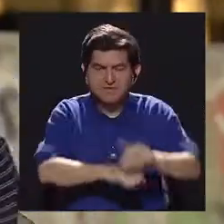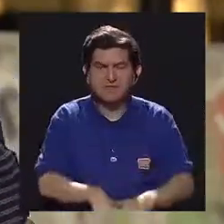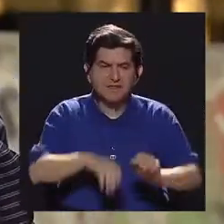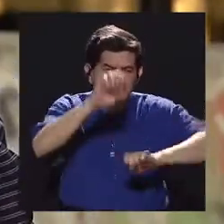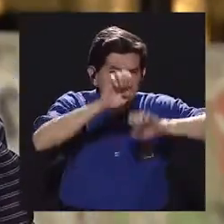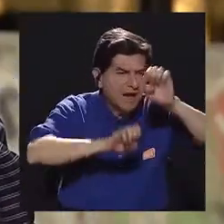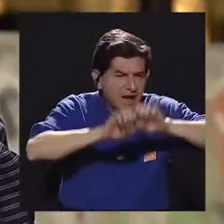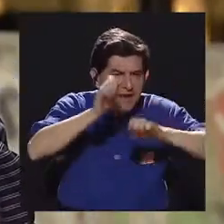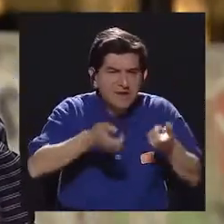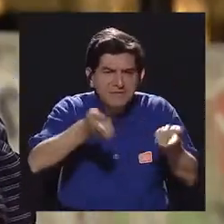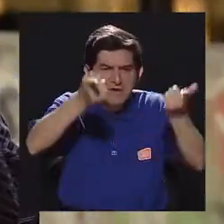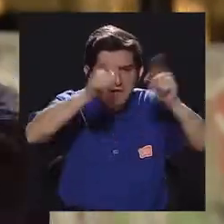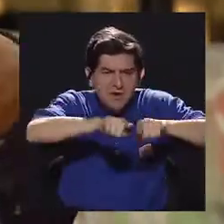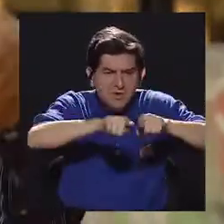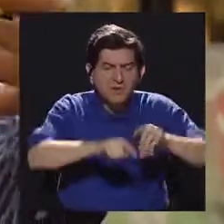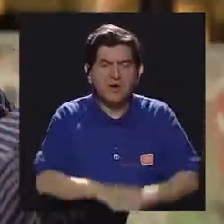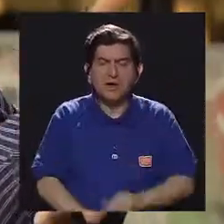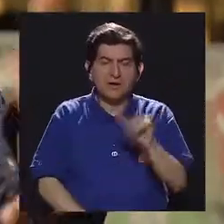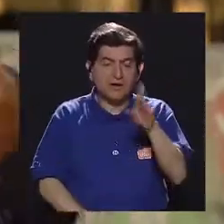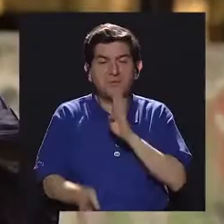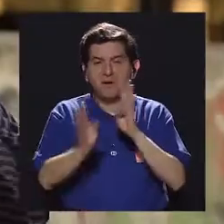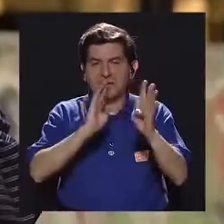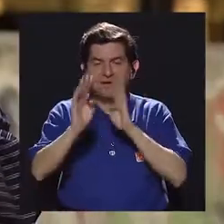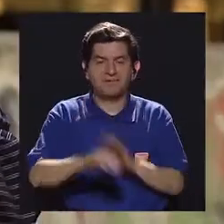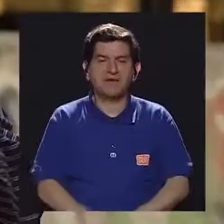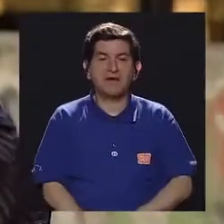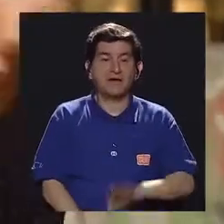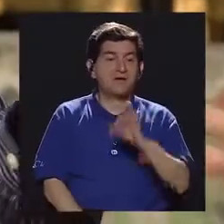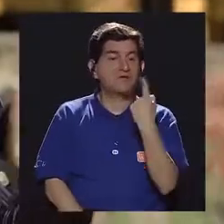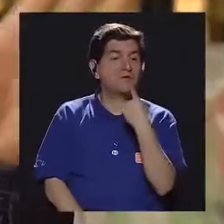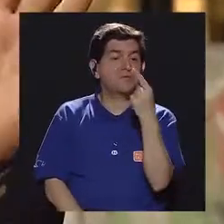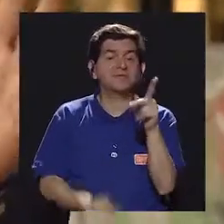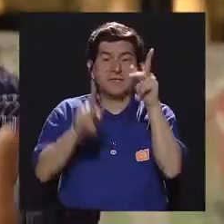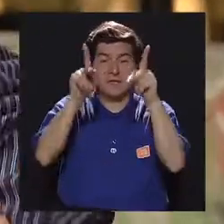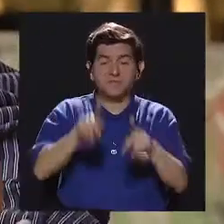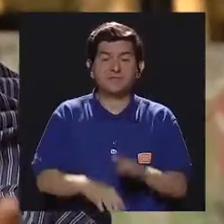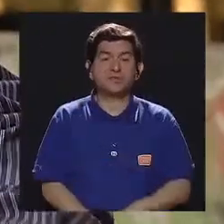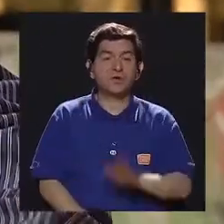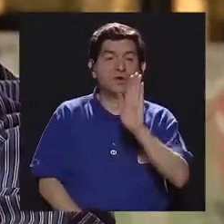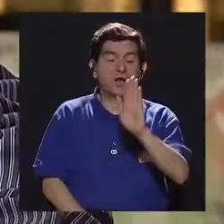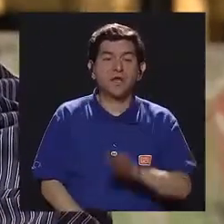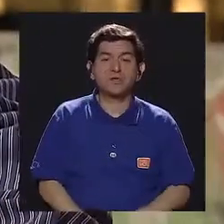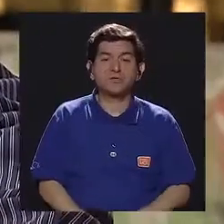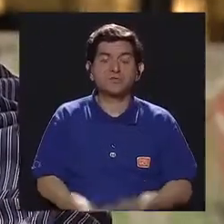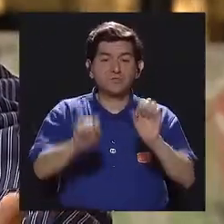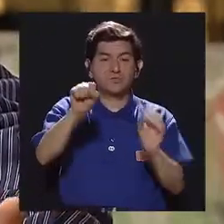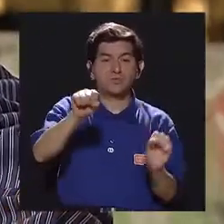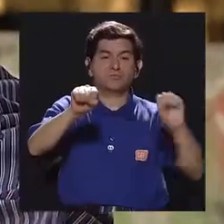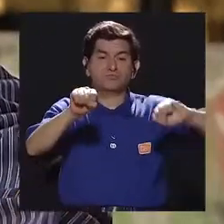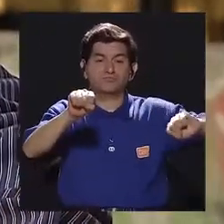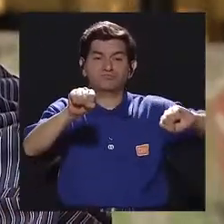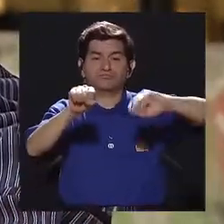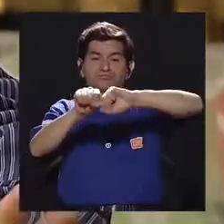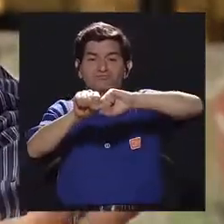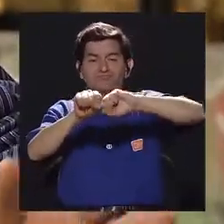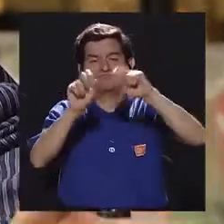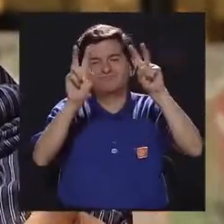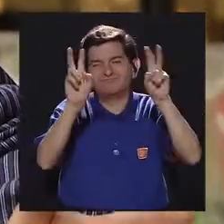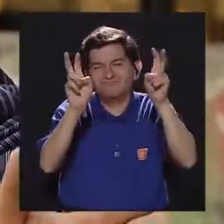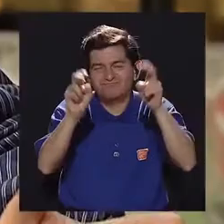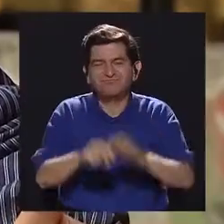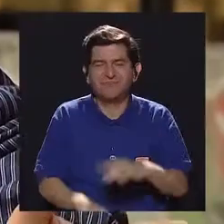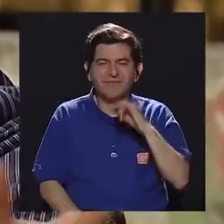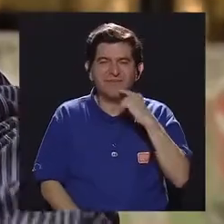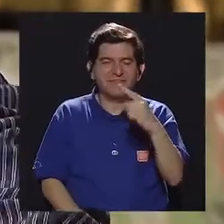cuando estamos haciendo la evaluación del caso, pues así es como nos referimos, ¿no? Y la forma de decirle al paciente que sus muelas están horizontales es tal vez decirle